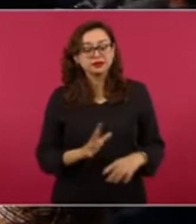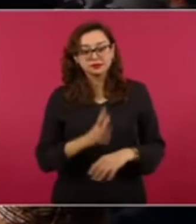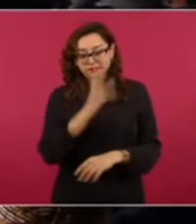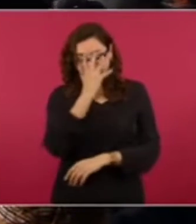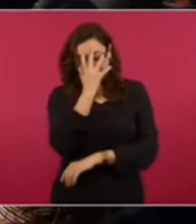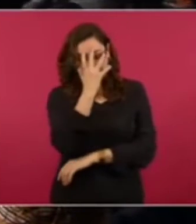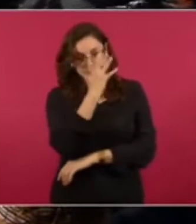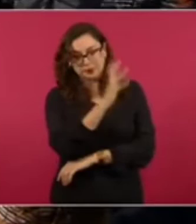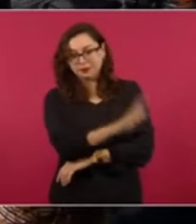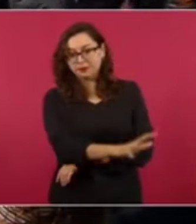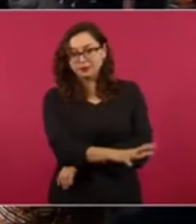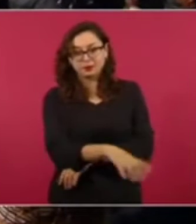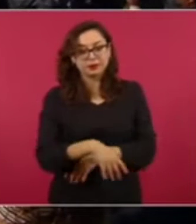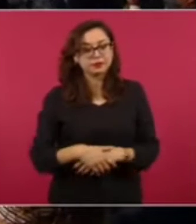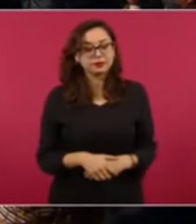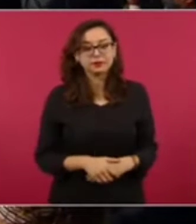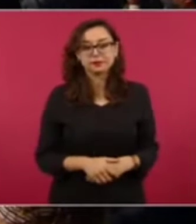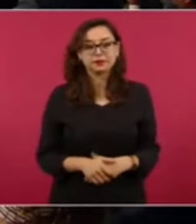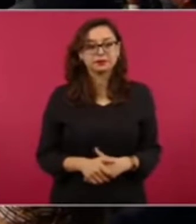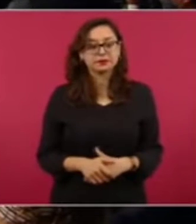Por eso